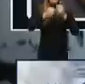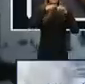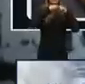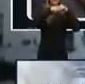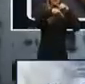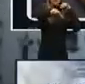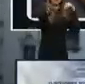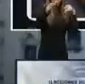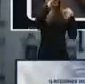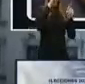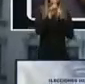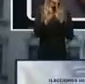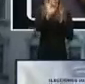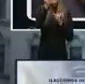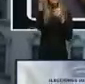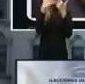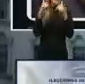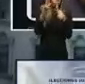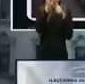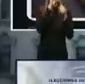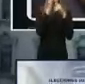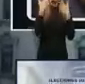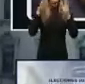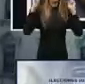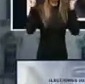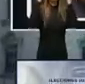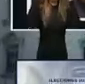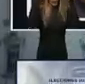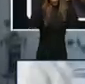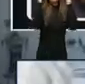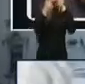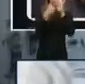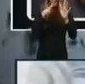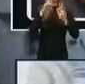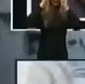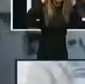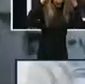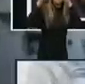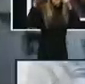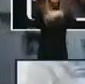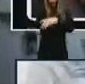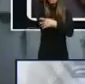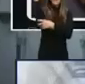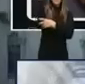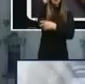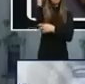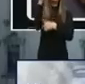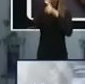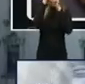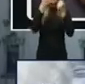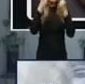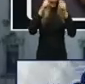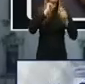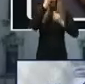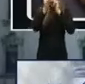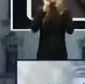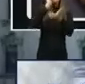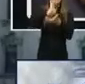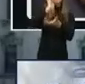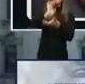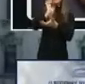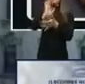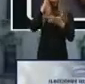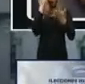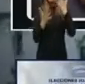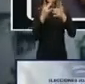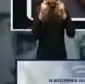otro lado los que ya están festejando con pancartas, con banderas y haciendo la bulla que posiblemente